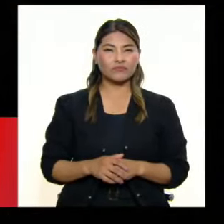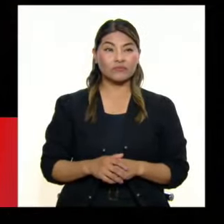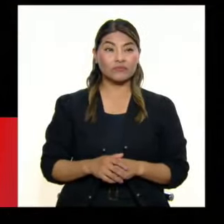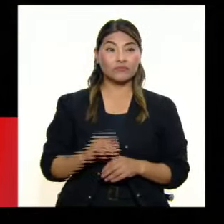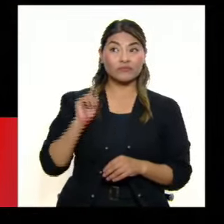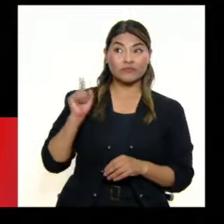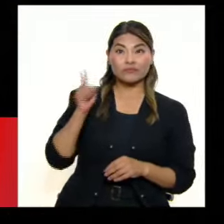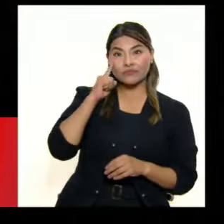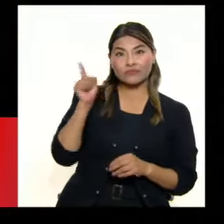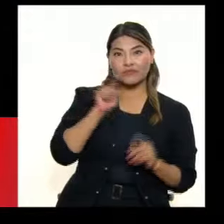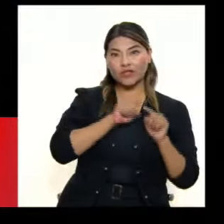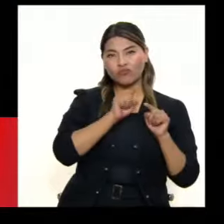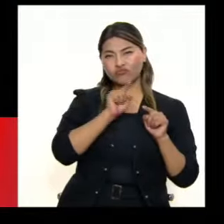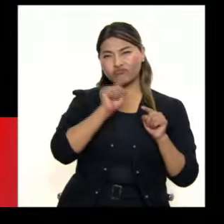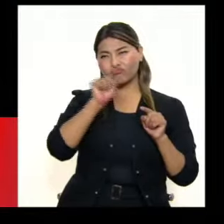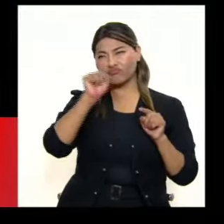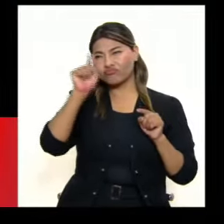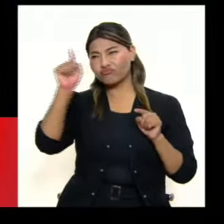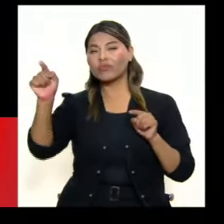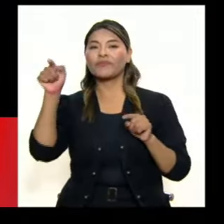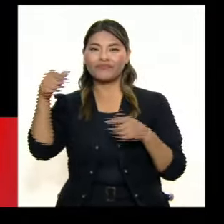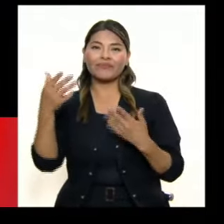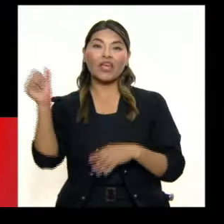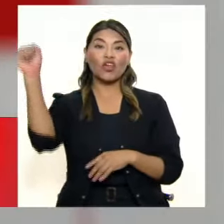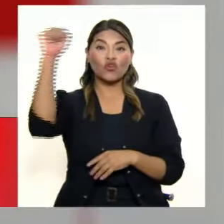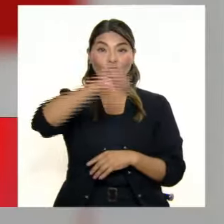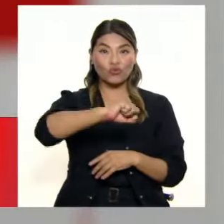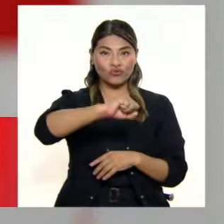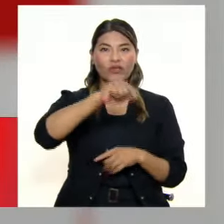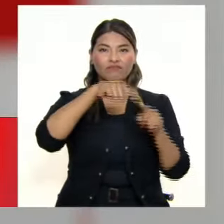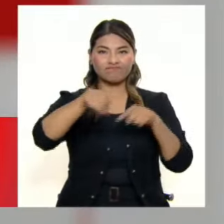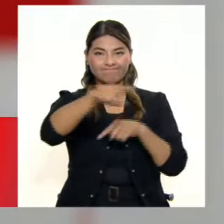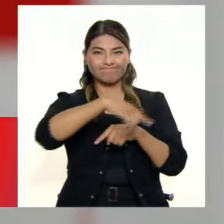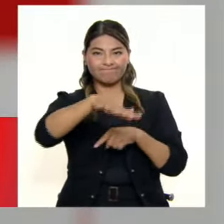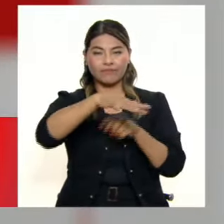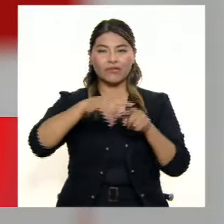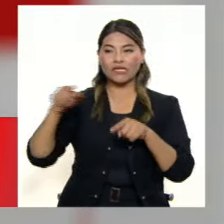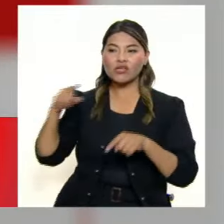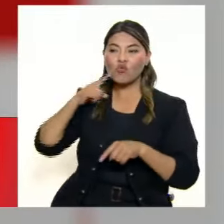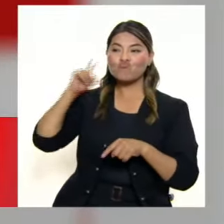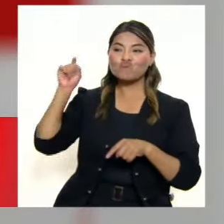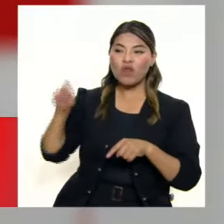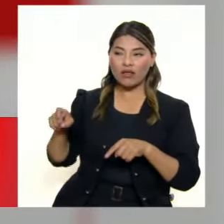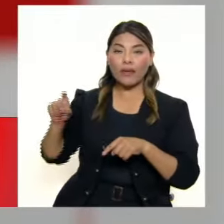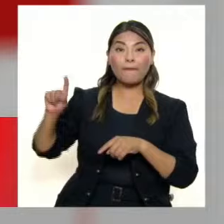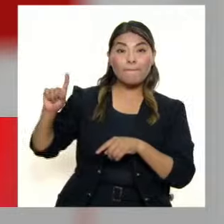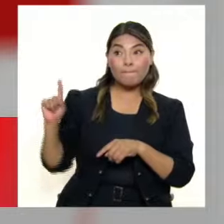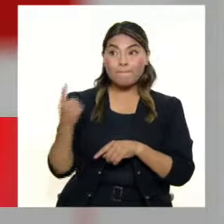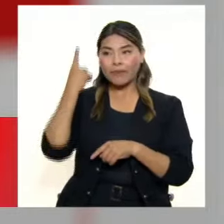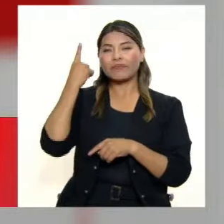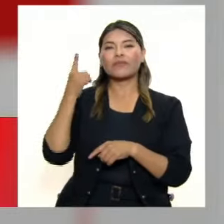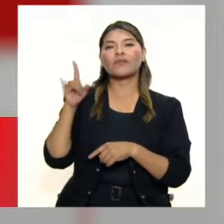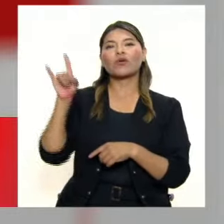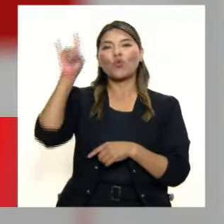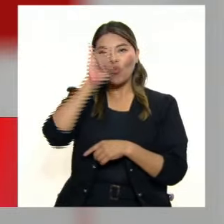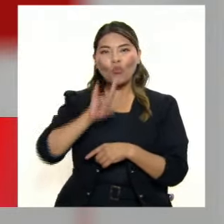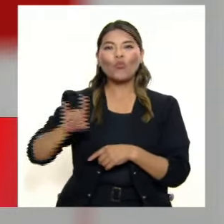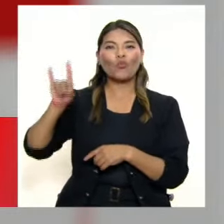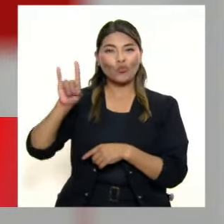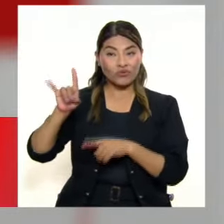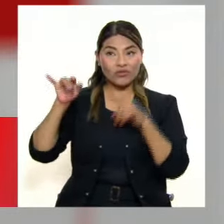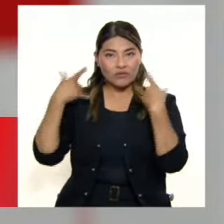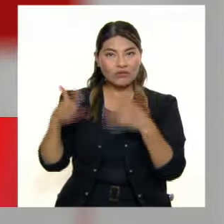La tensión se redobla entre Rusia y Occidente. Ahora Ucrania utilizó por primera vez los misiles de largo